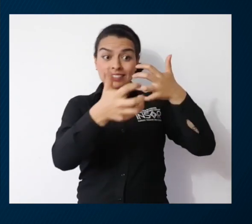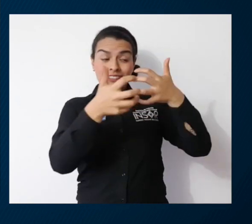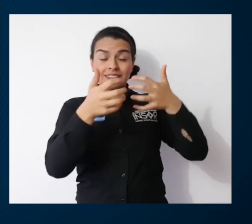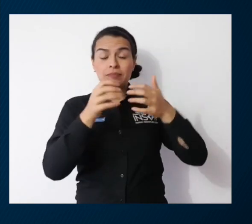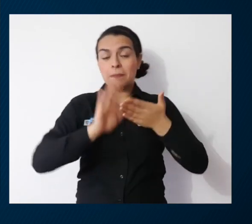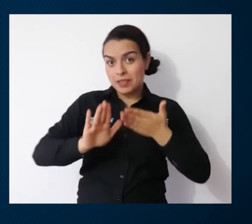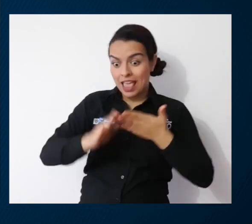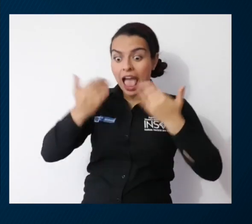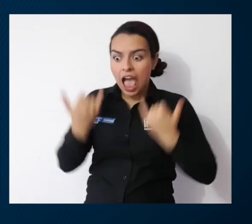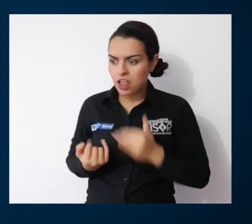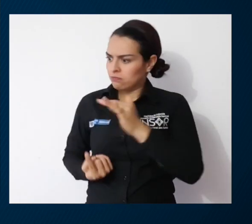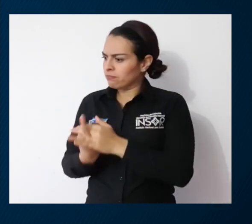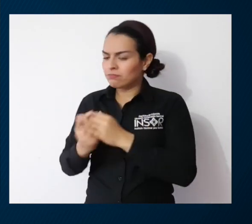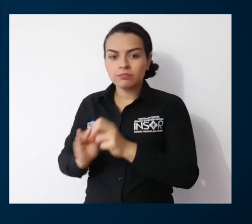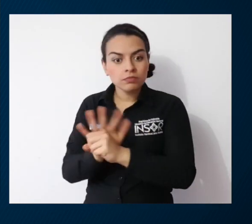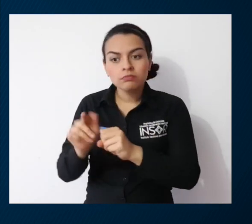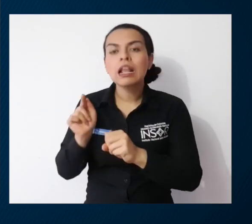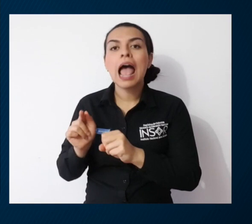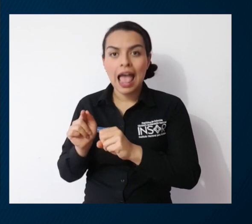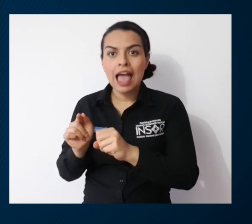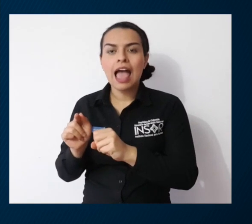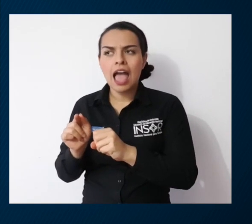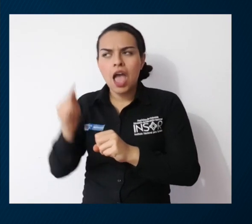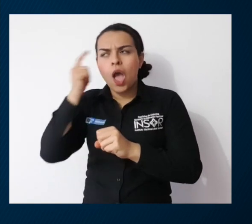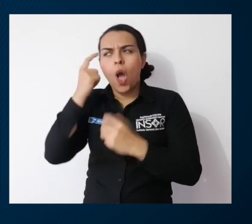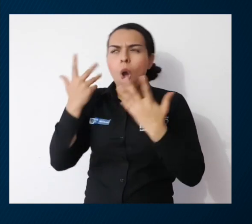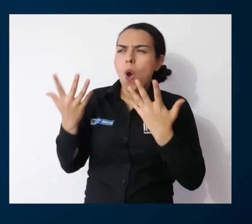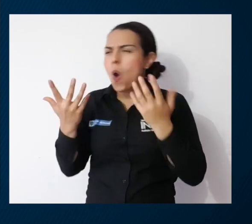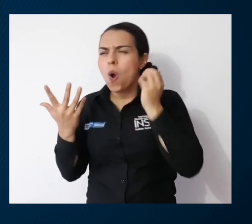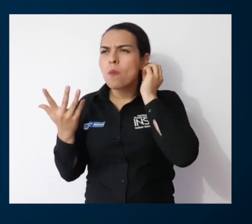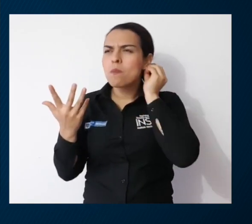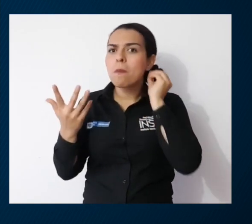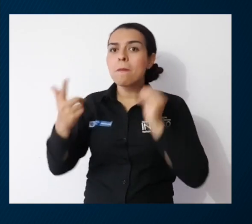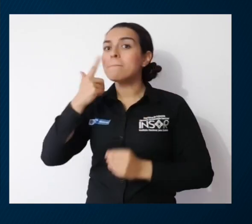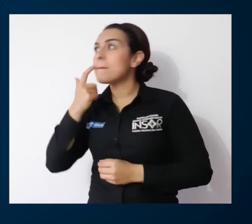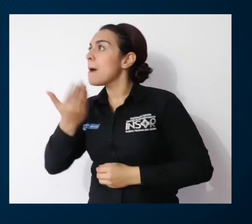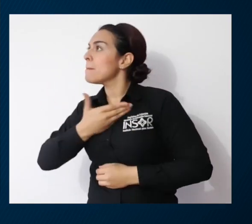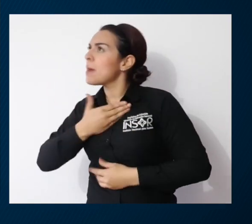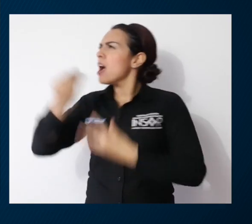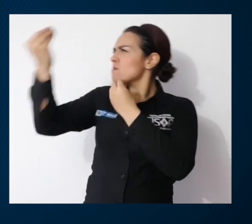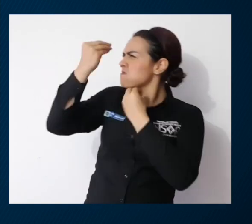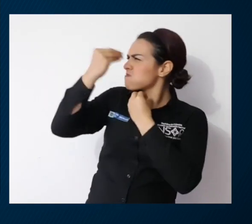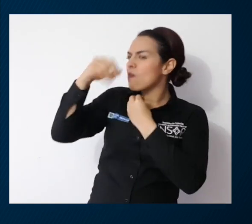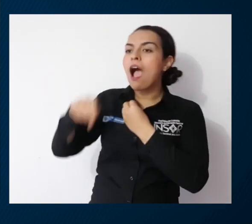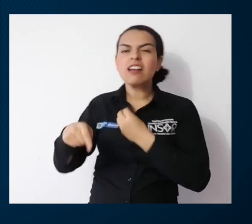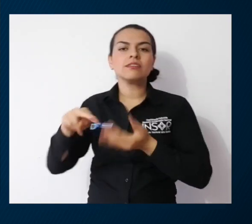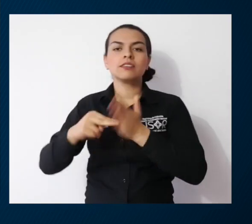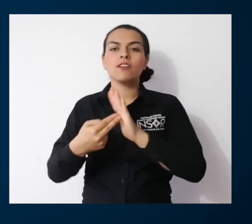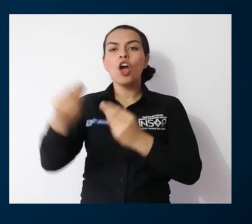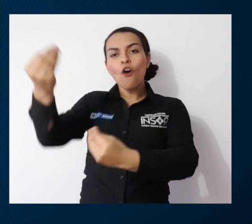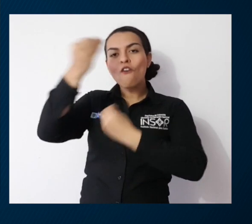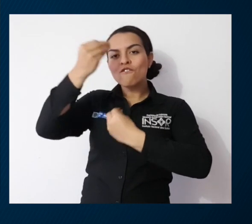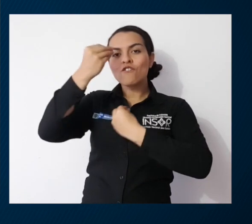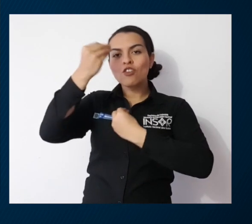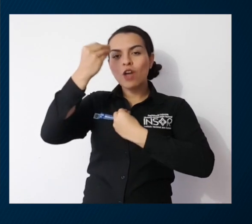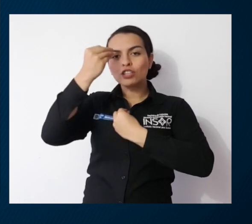nos ha enseñado es que las posibilidades de formación entre pares, entre maestros, lo que yo llamo la formación horizontal,